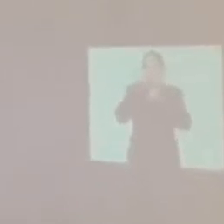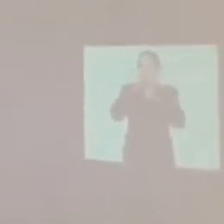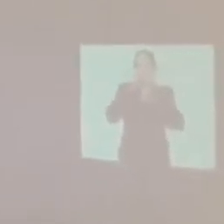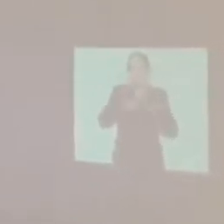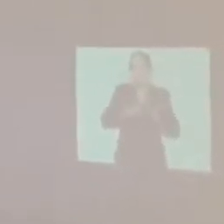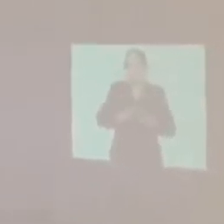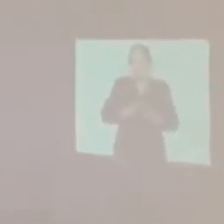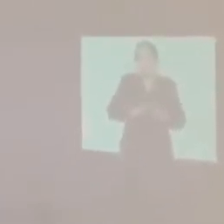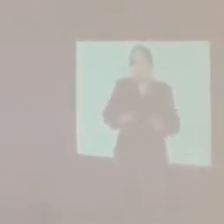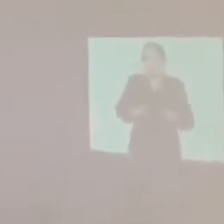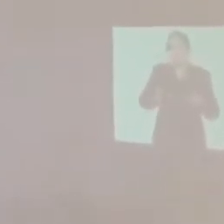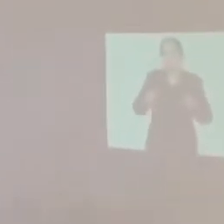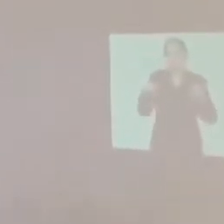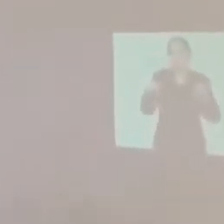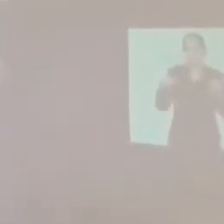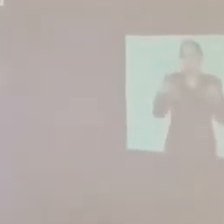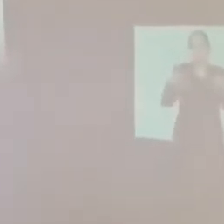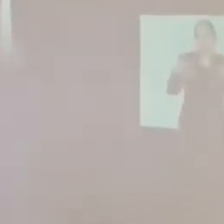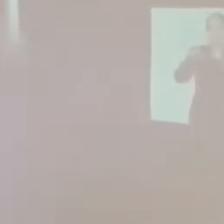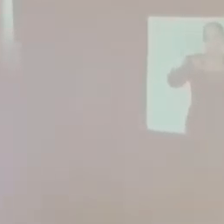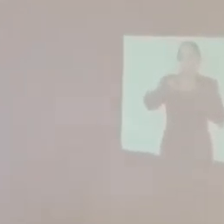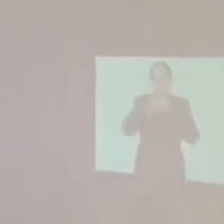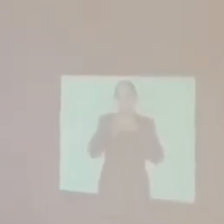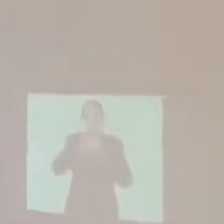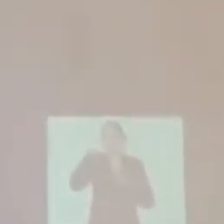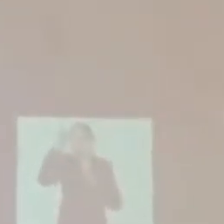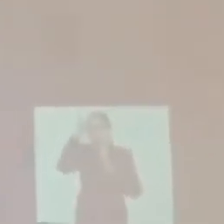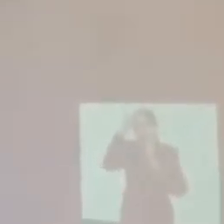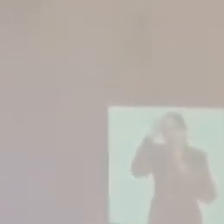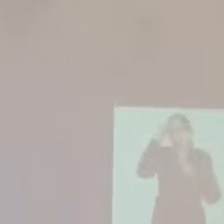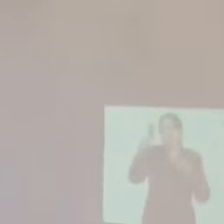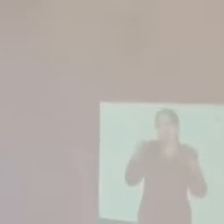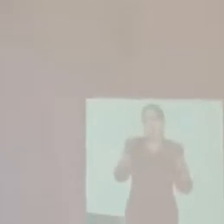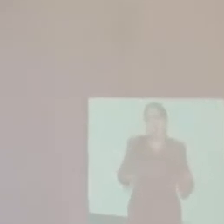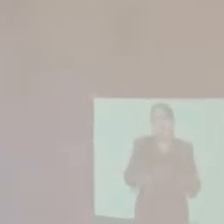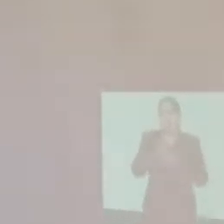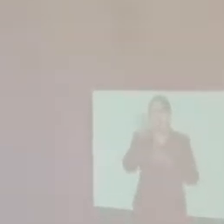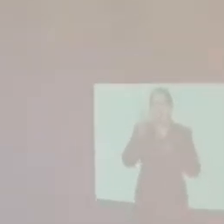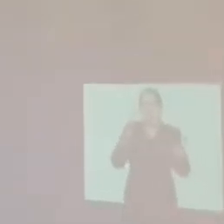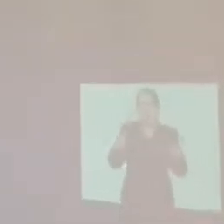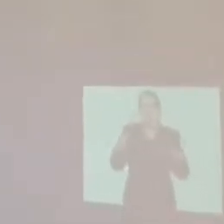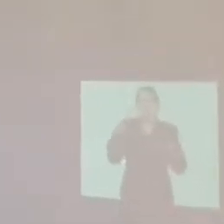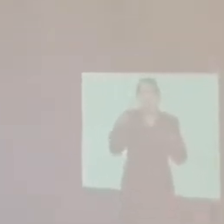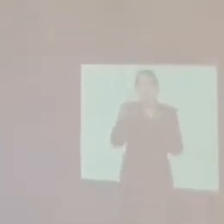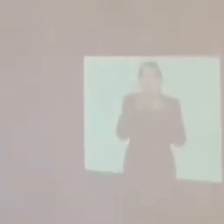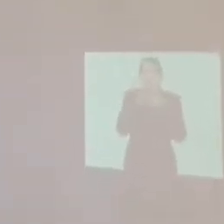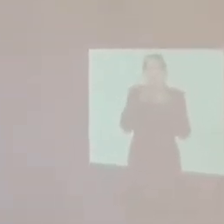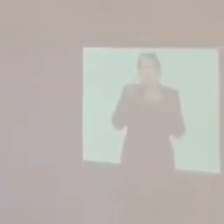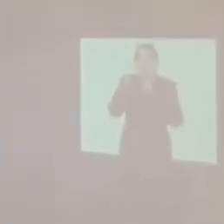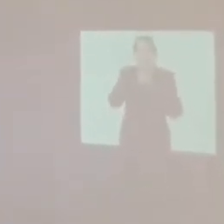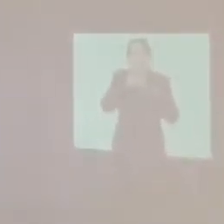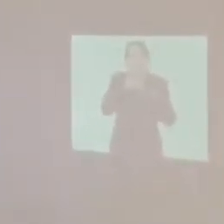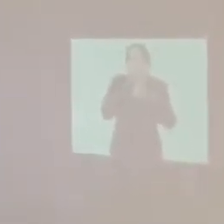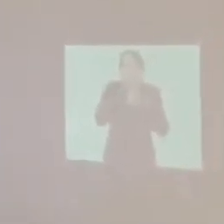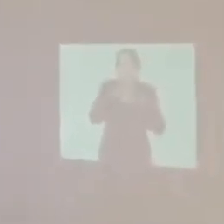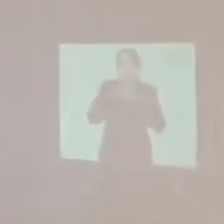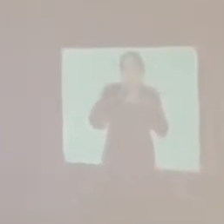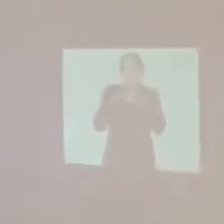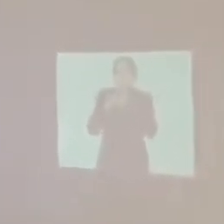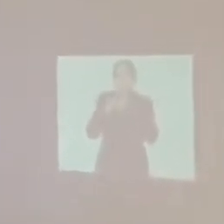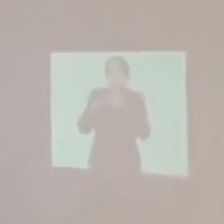las personas en ciudadanos conscientes y participativos y a las naciones las hace más libres, soberanas